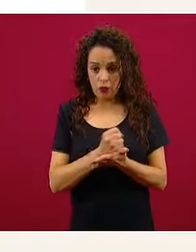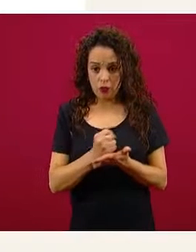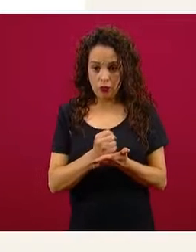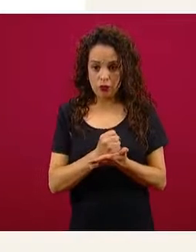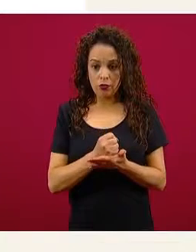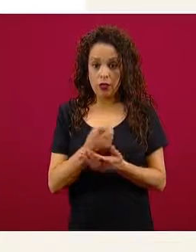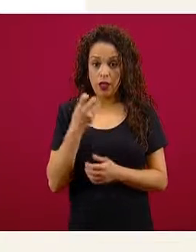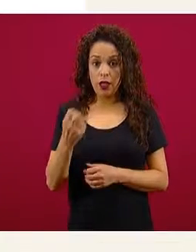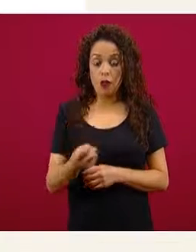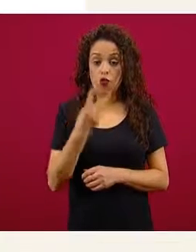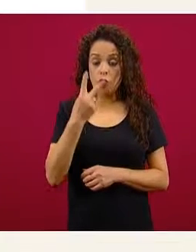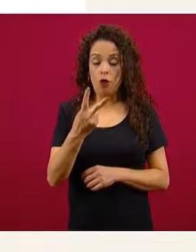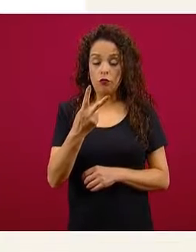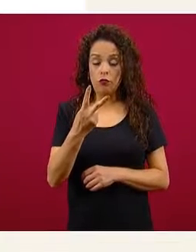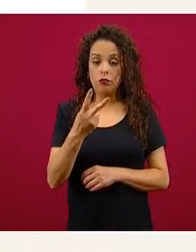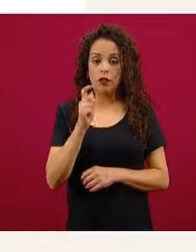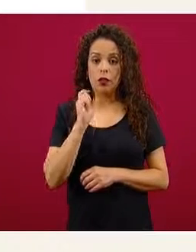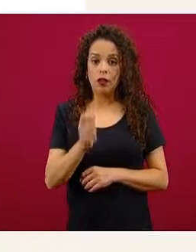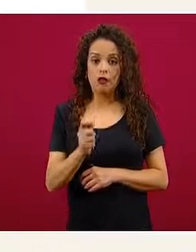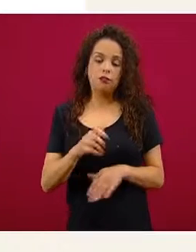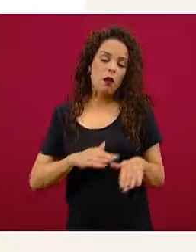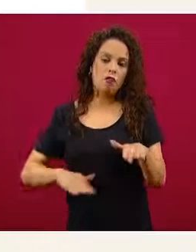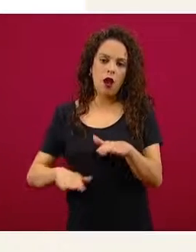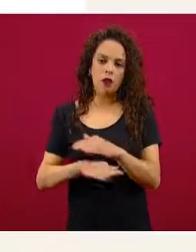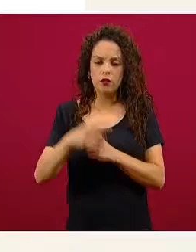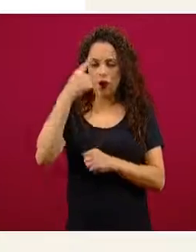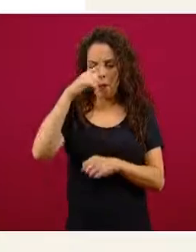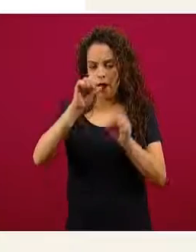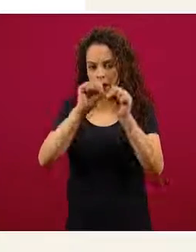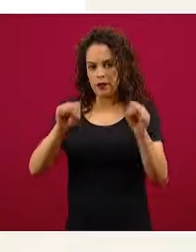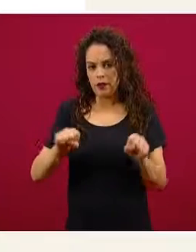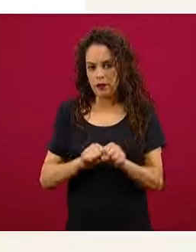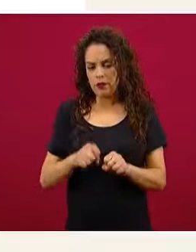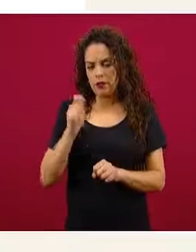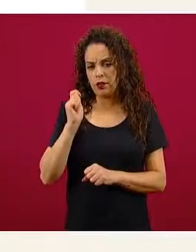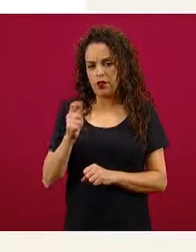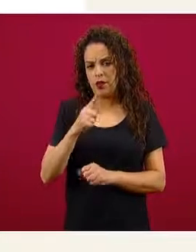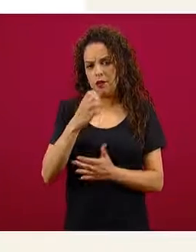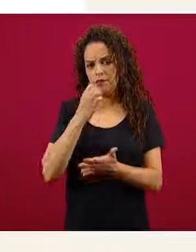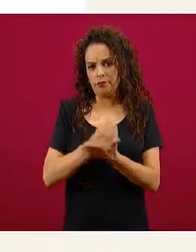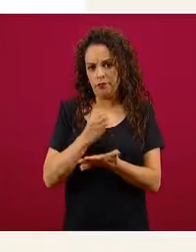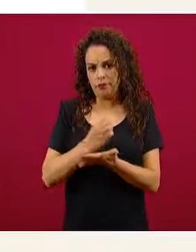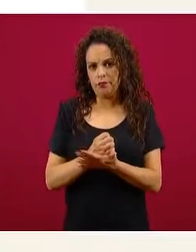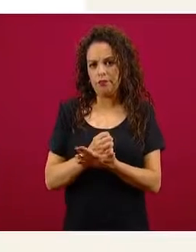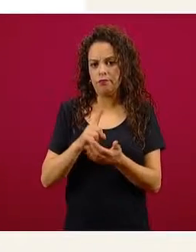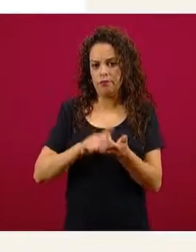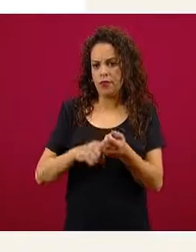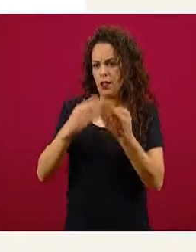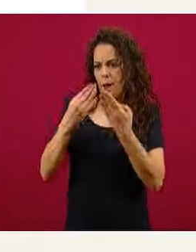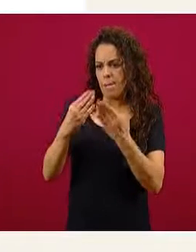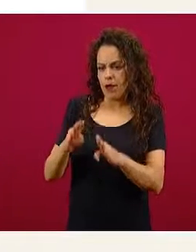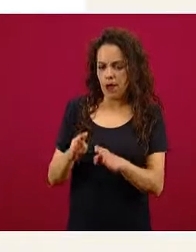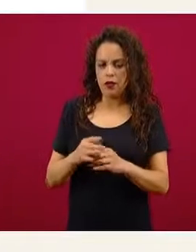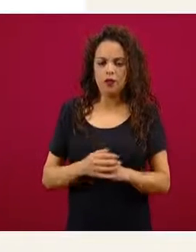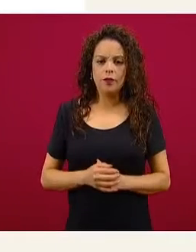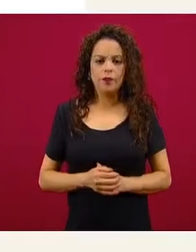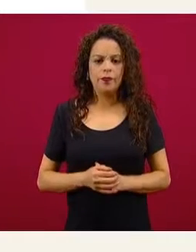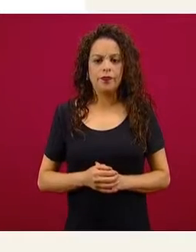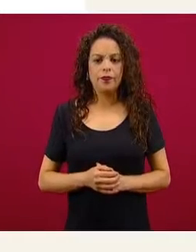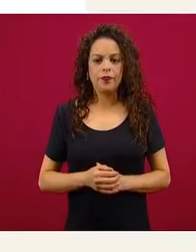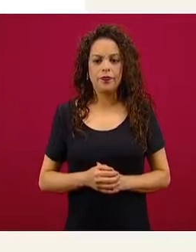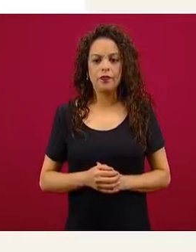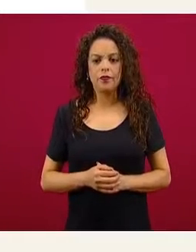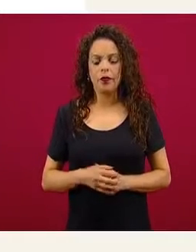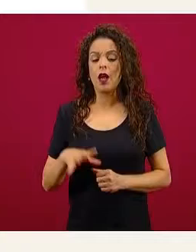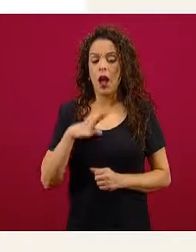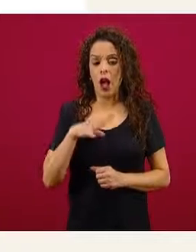dos elementos básicos del sistema financiero y de la actividad bancaria en general y financiera, han también tenido